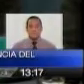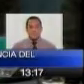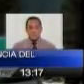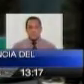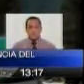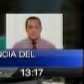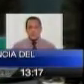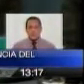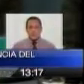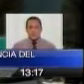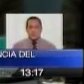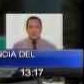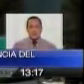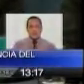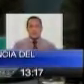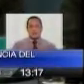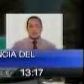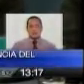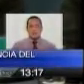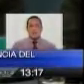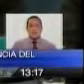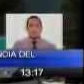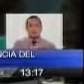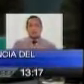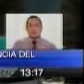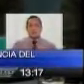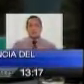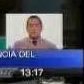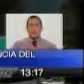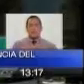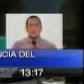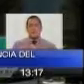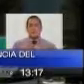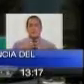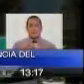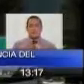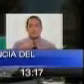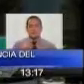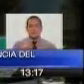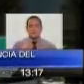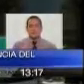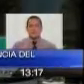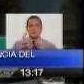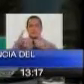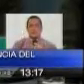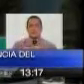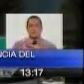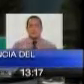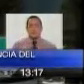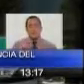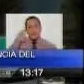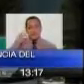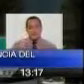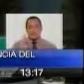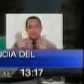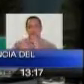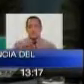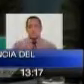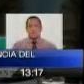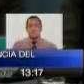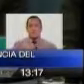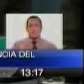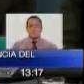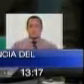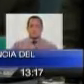Queremos, desde esa perspectiva, deslindar cualquier interpretación relacionada a una supuesta interferencia que